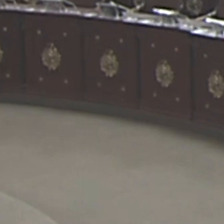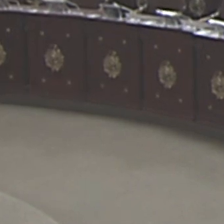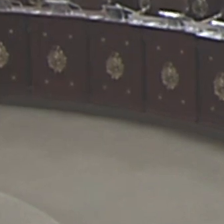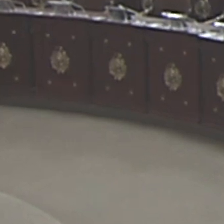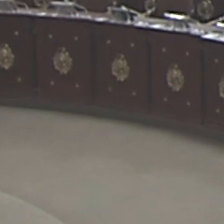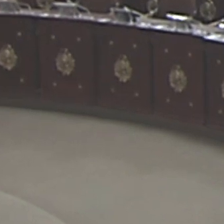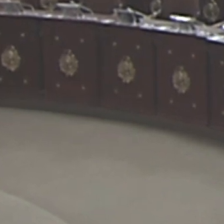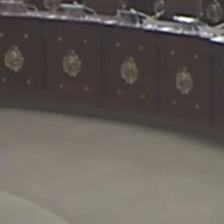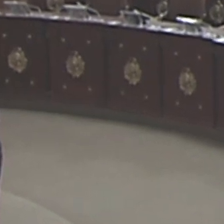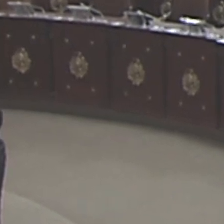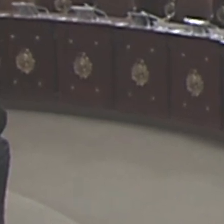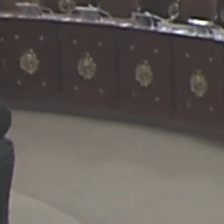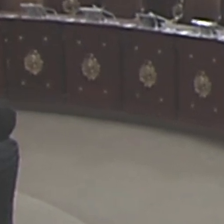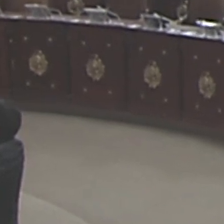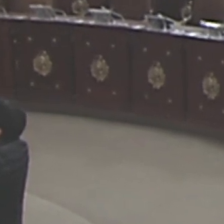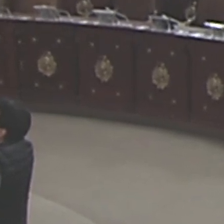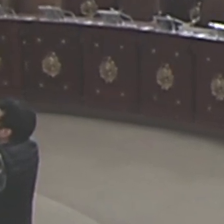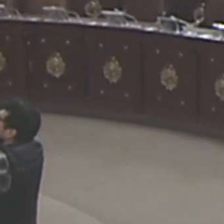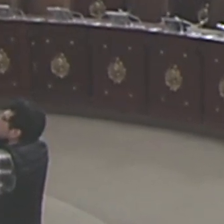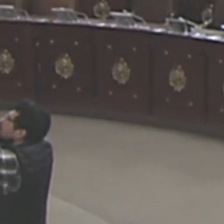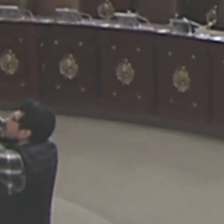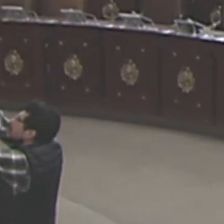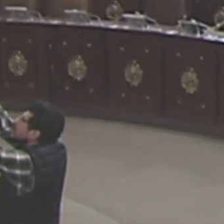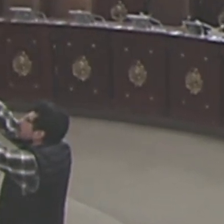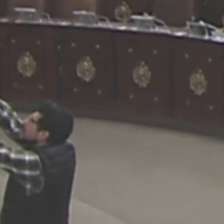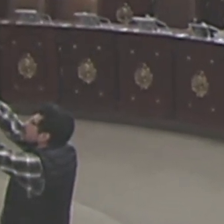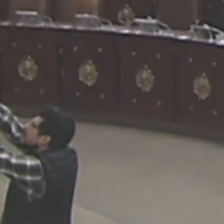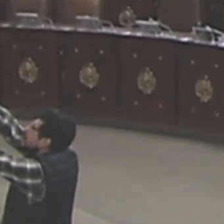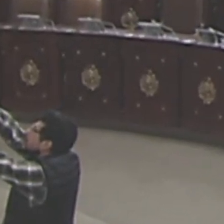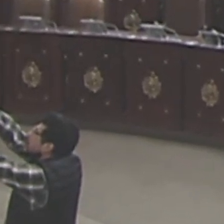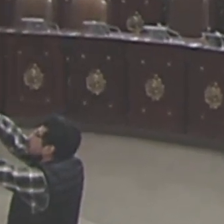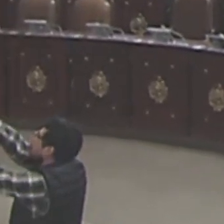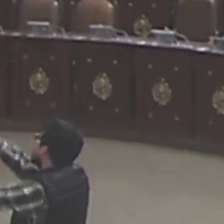¿Falta alguna diputada o algún diputado de pasar lista de asistencia?